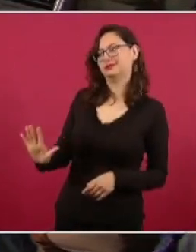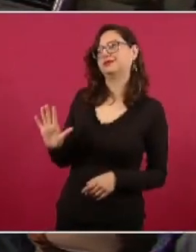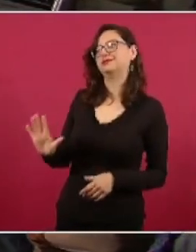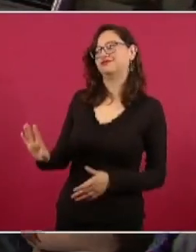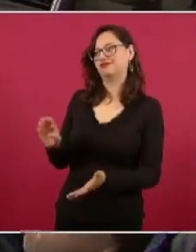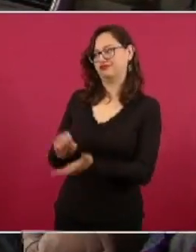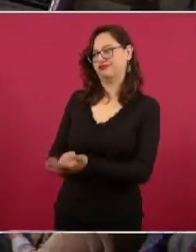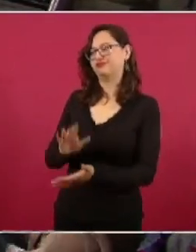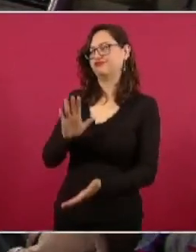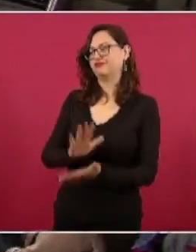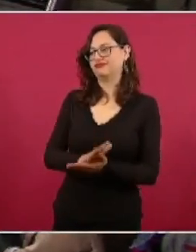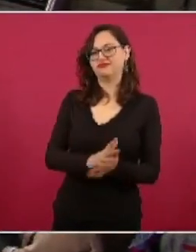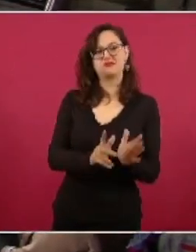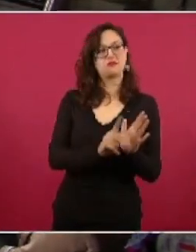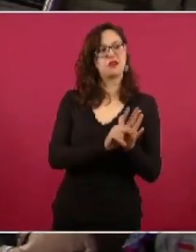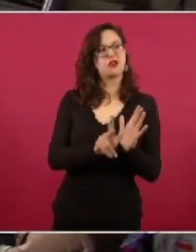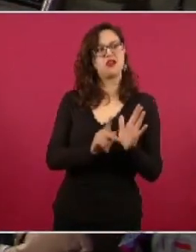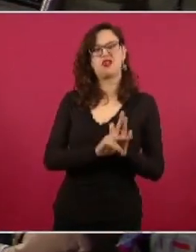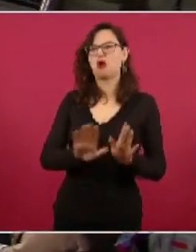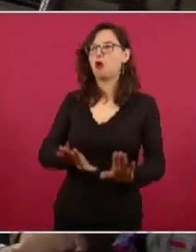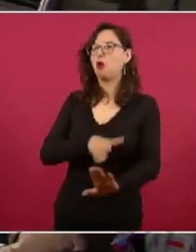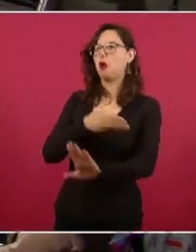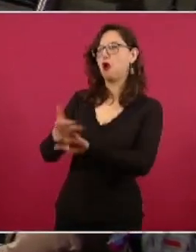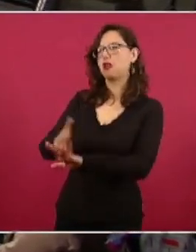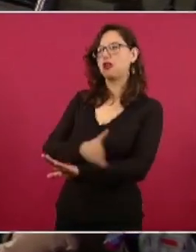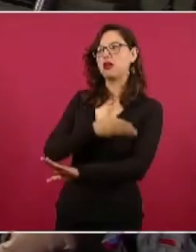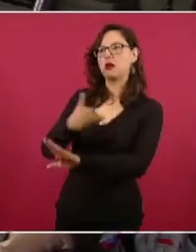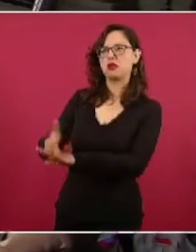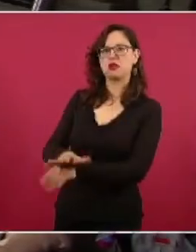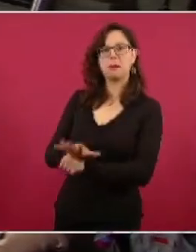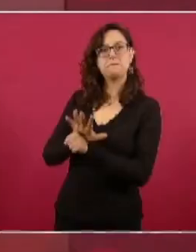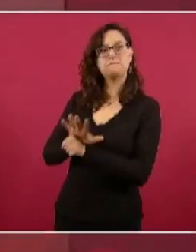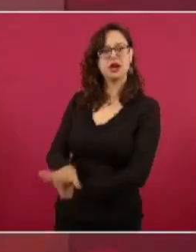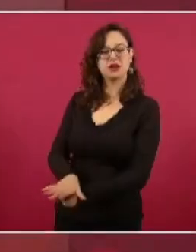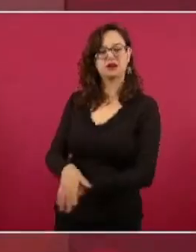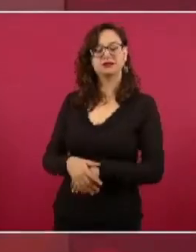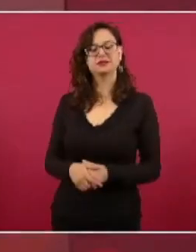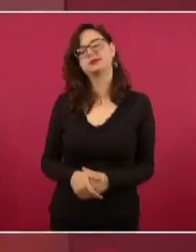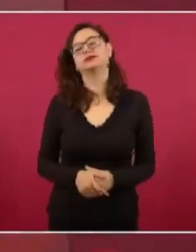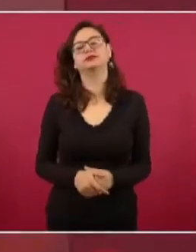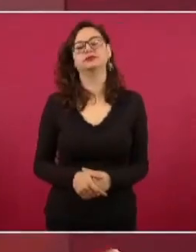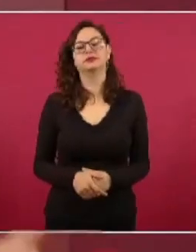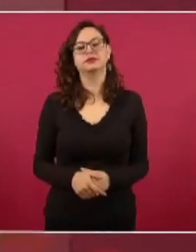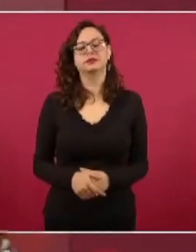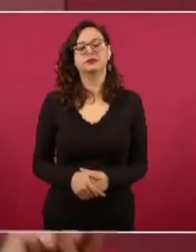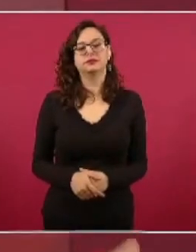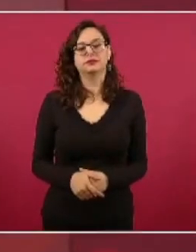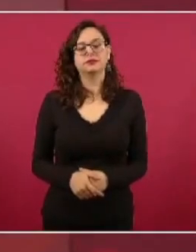debían campañas en contra. Y otros, los